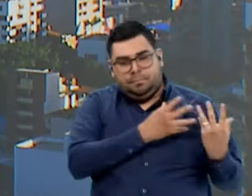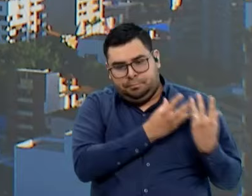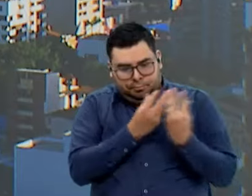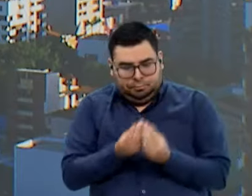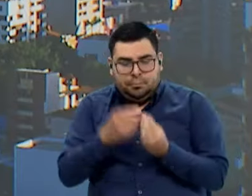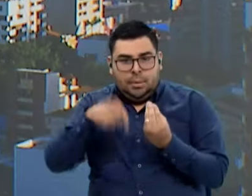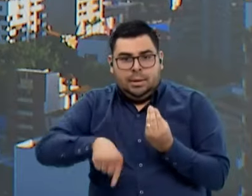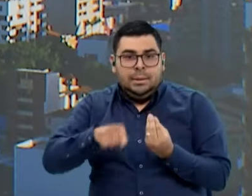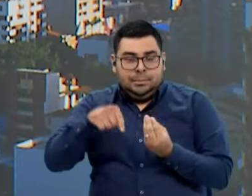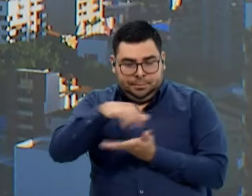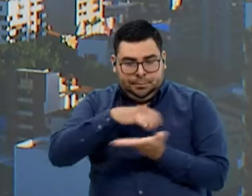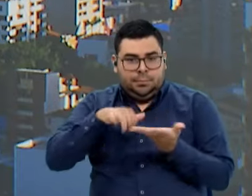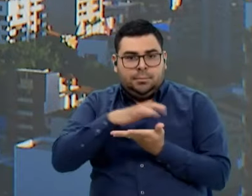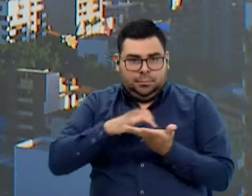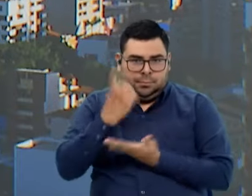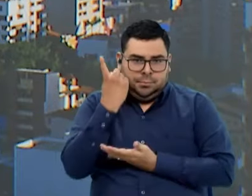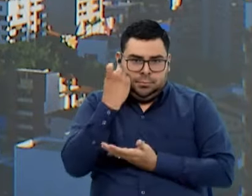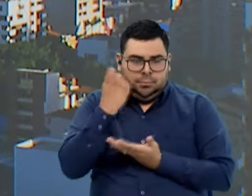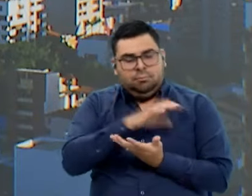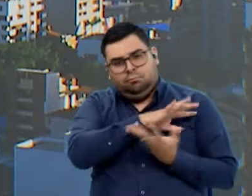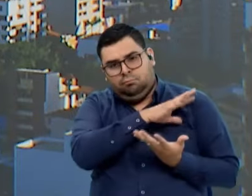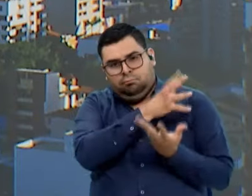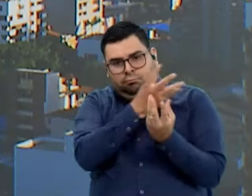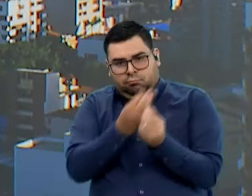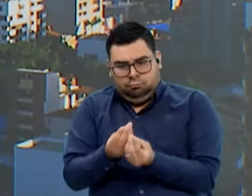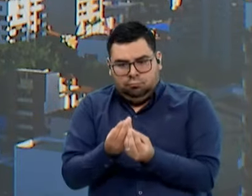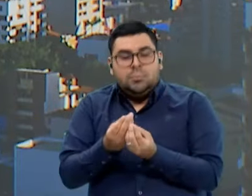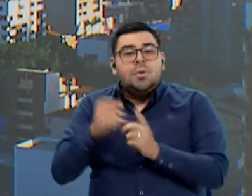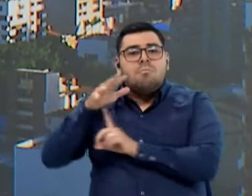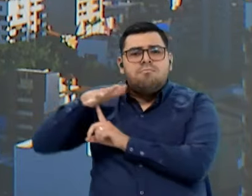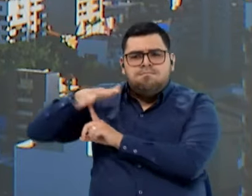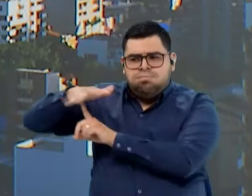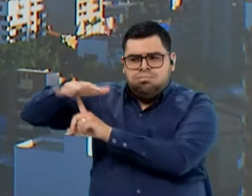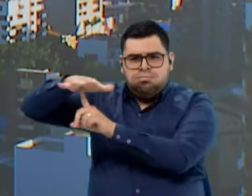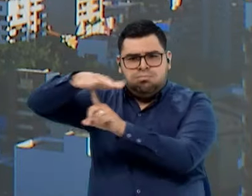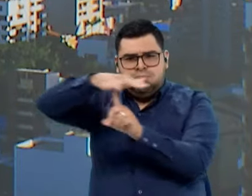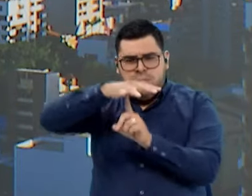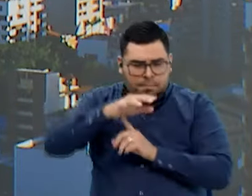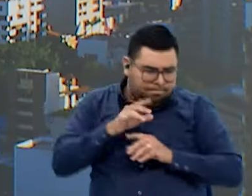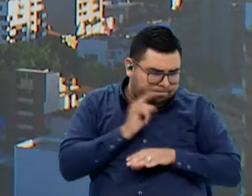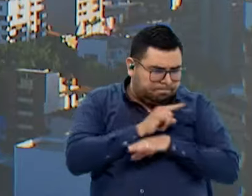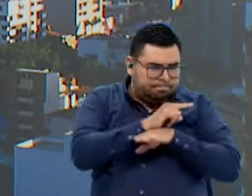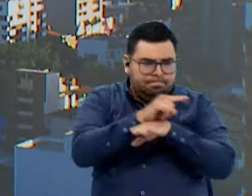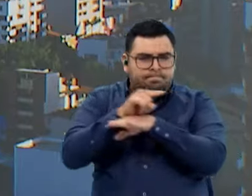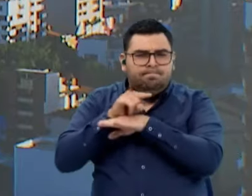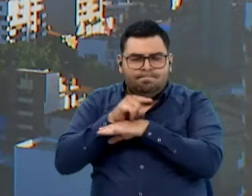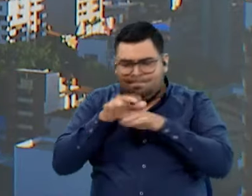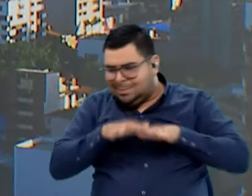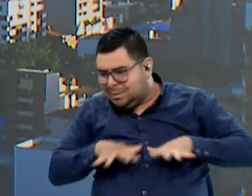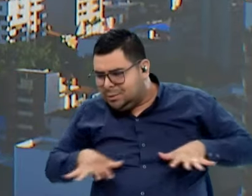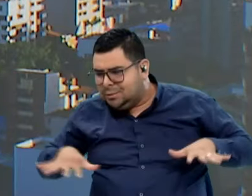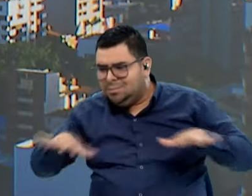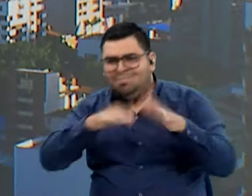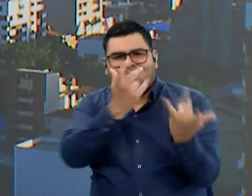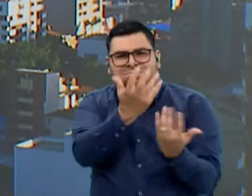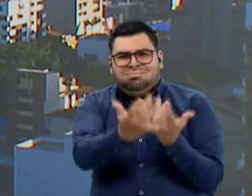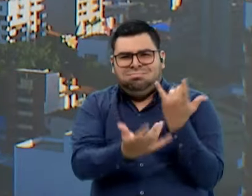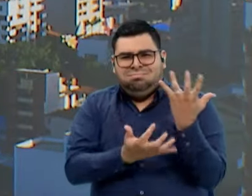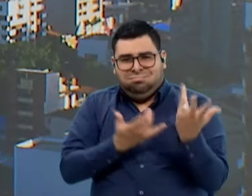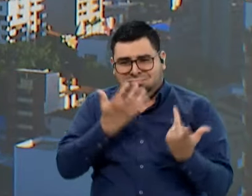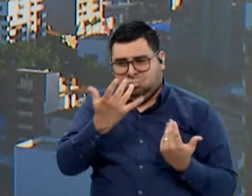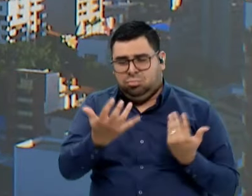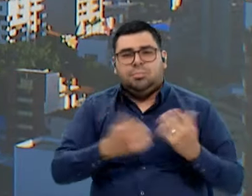ayer generando sobrevuelos sobre las zonas afectadas que tiene el departamento de Santander. En este momento tenemos una